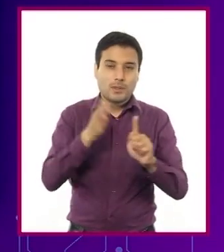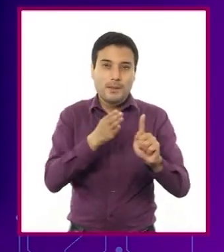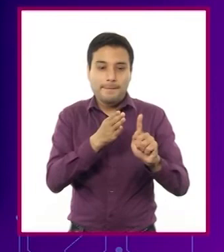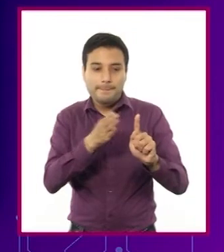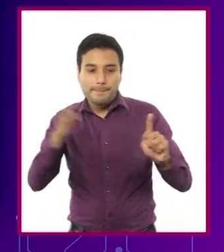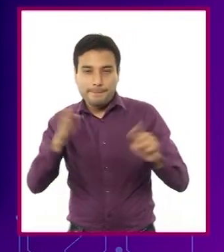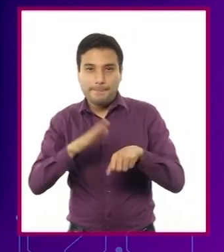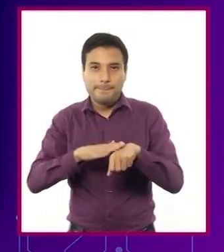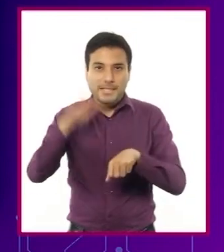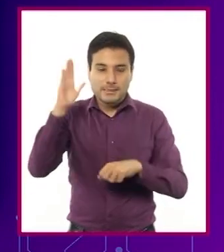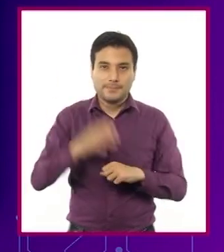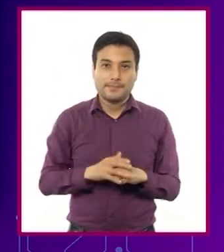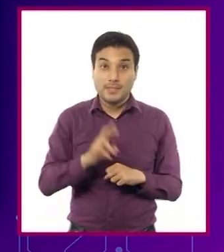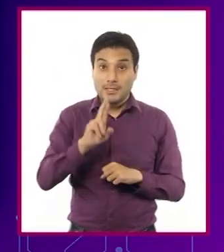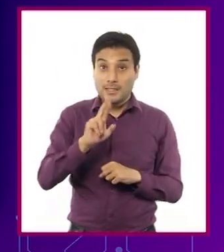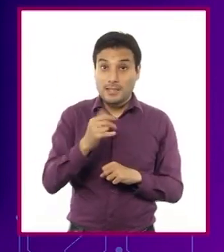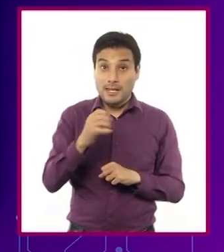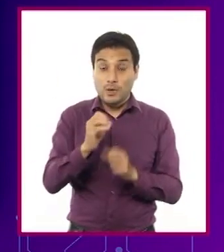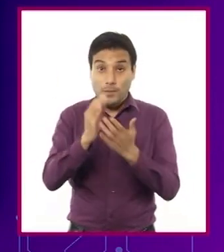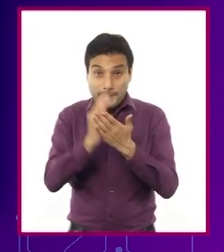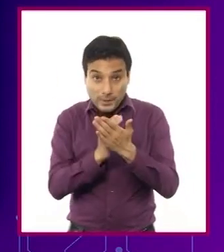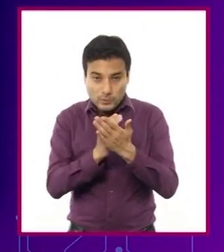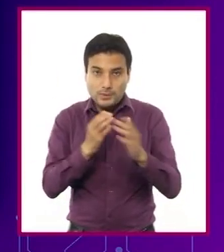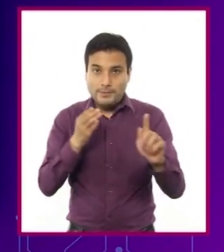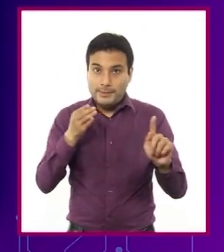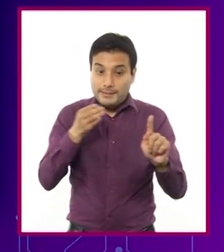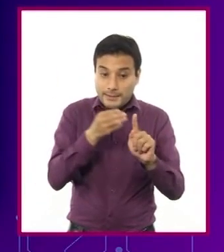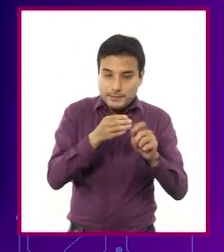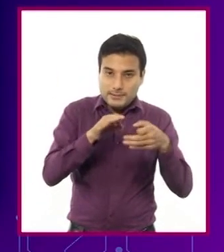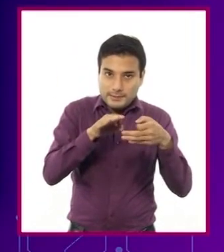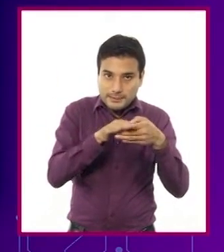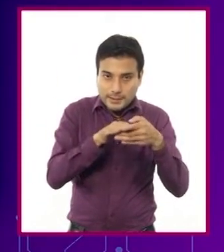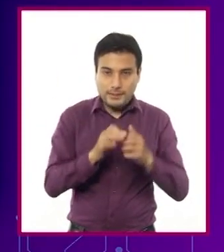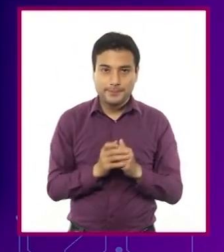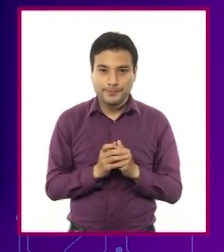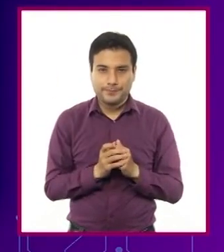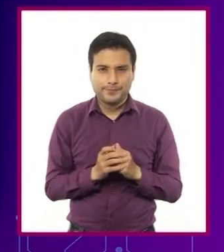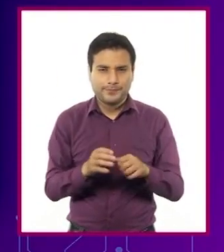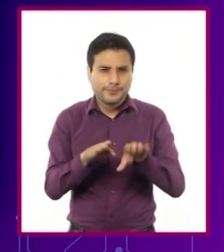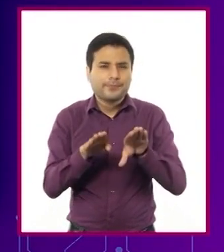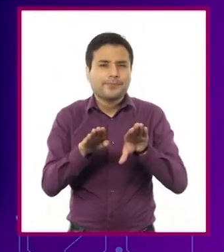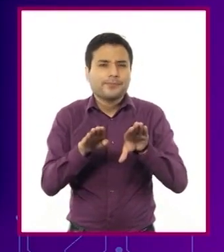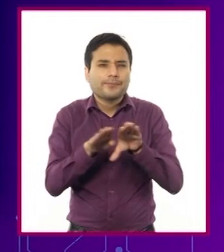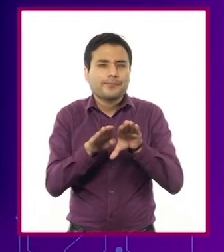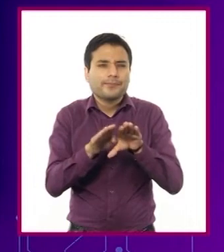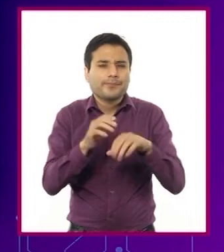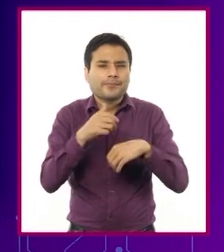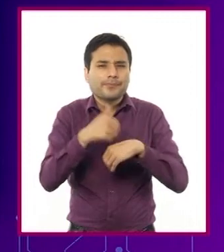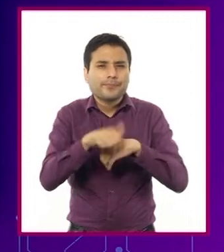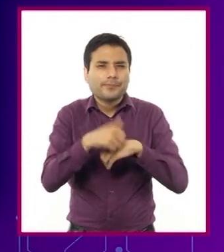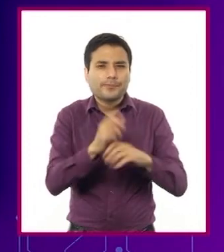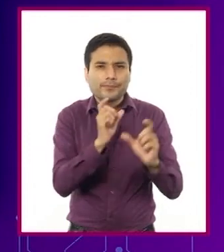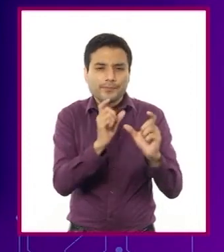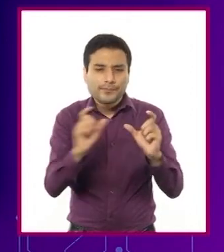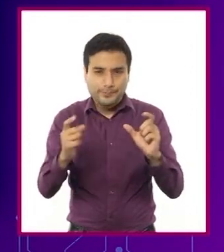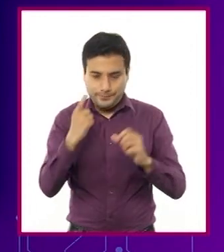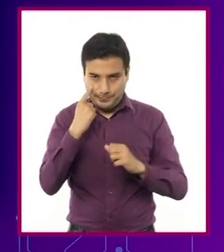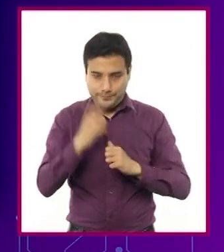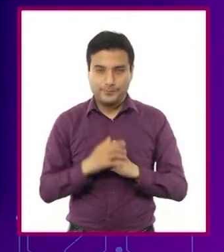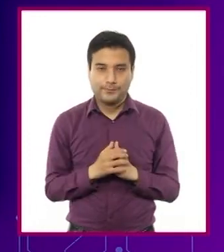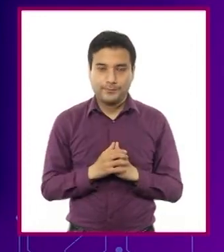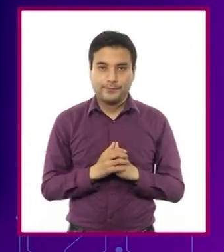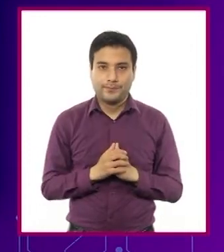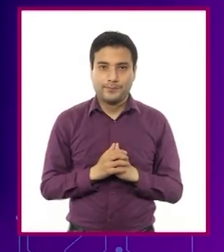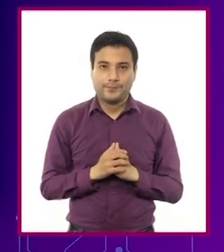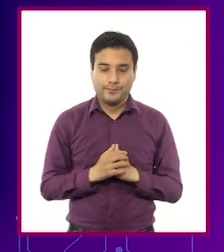menor desviación media. ¿Cómo es la dispersión de los datos obtenidos en la gráfica? Existe mayor